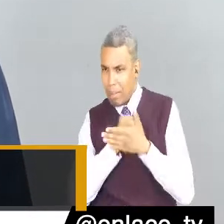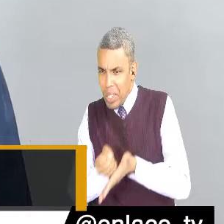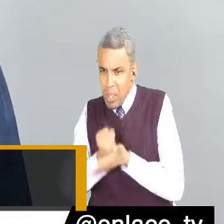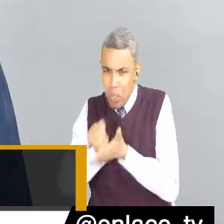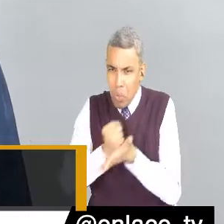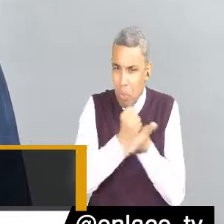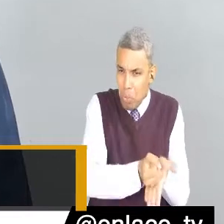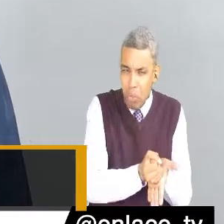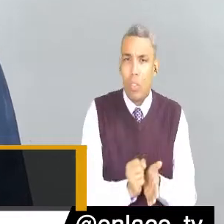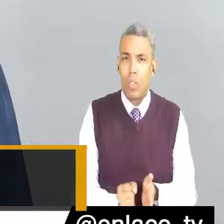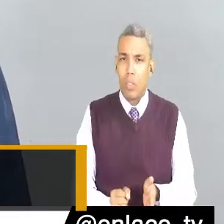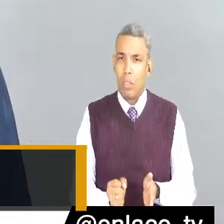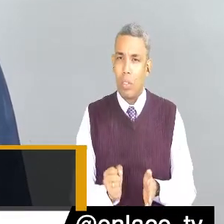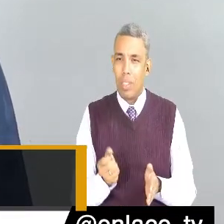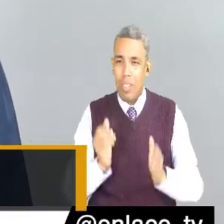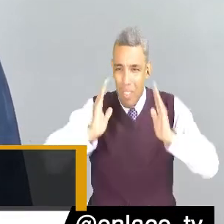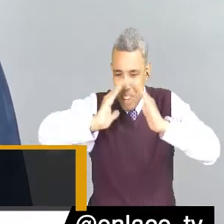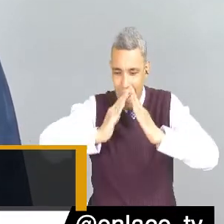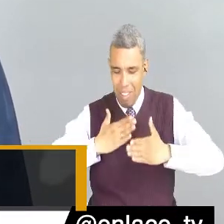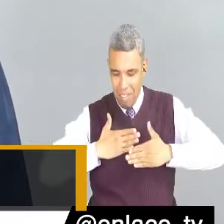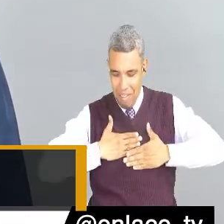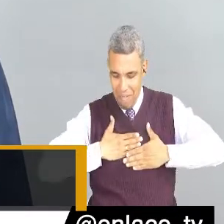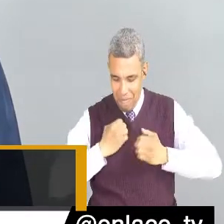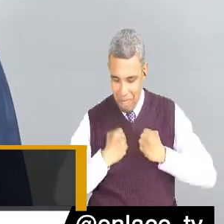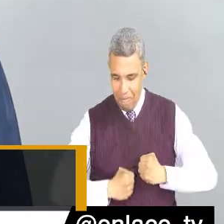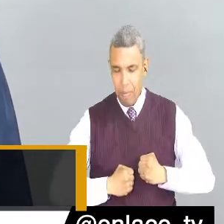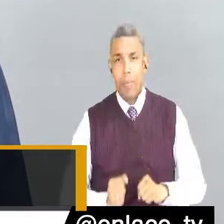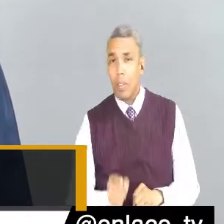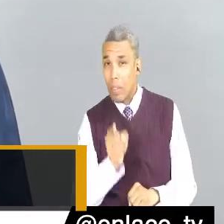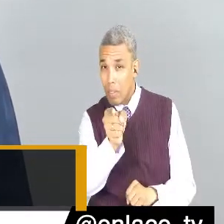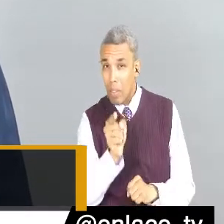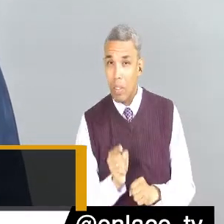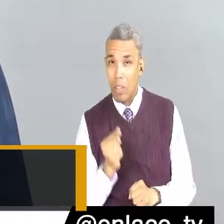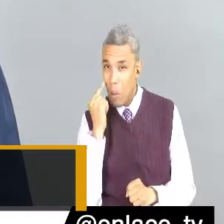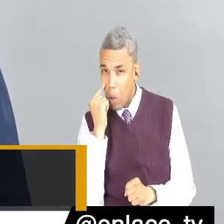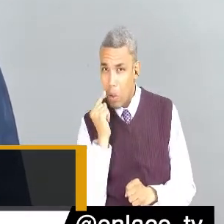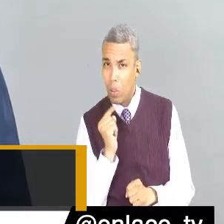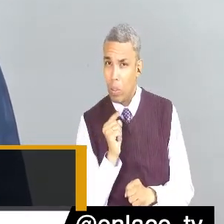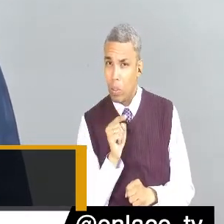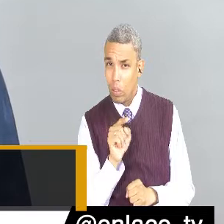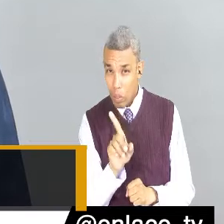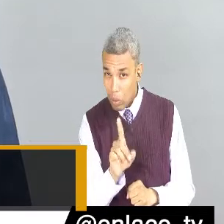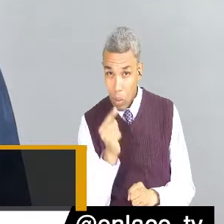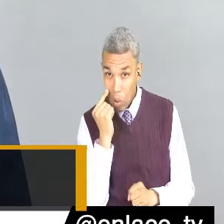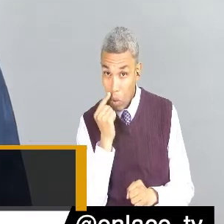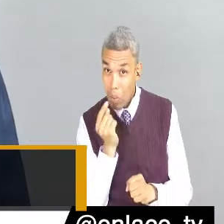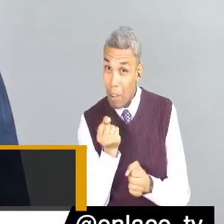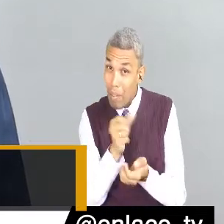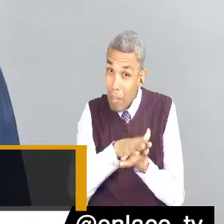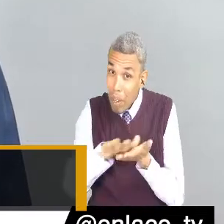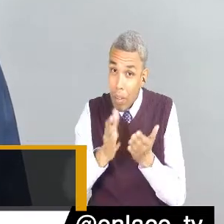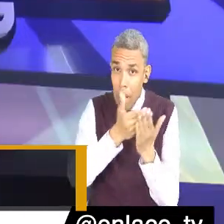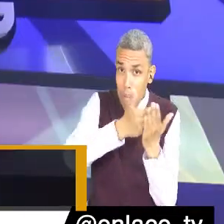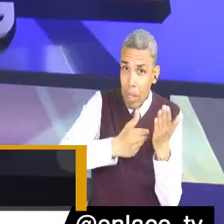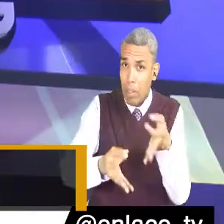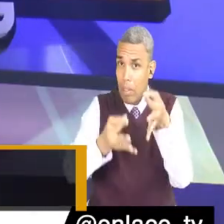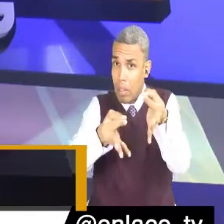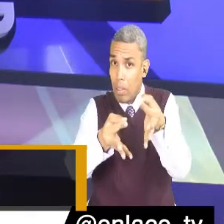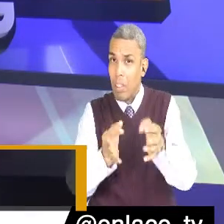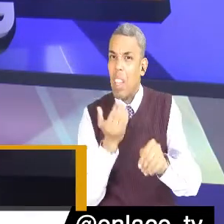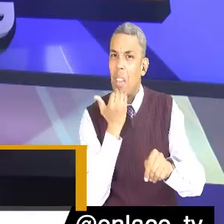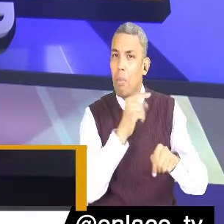que se postule. Ah, una cosa sí les quiero decir: por favor, no hay intermediarios ni ninguno puede cobrar un peso por este formulario. Bien, muchísimas